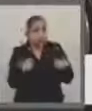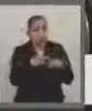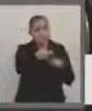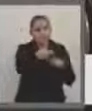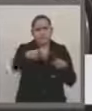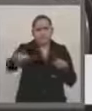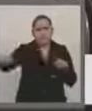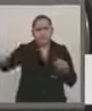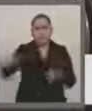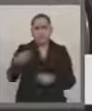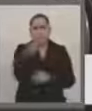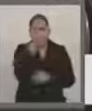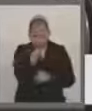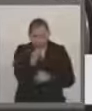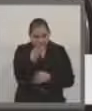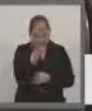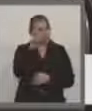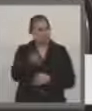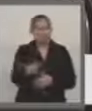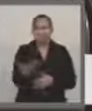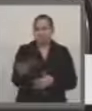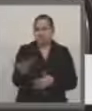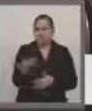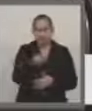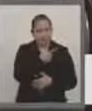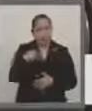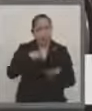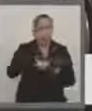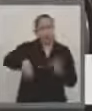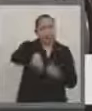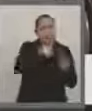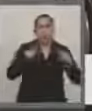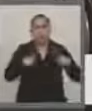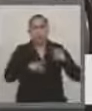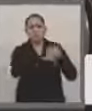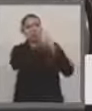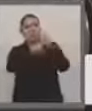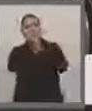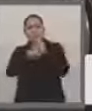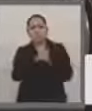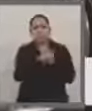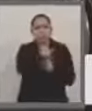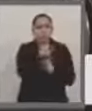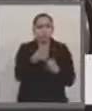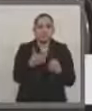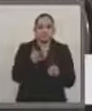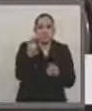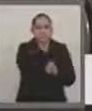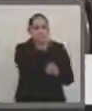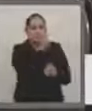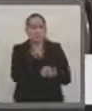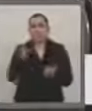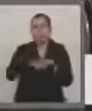inaceptable que estén lucrando con la desgracia ajena y que con los recursos destinados a la reconstrucción se estén ocupando para